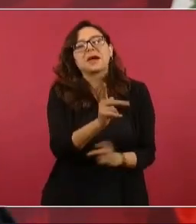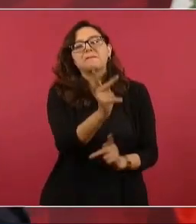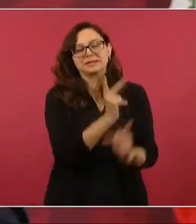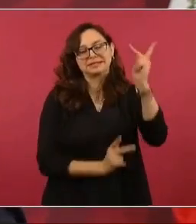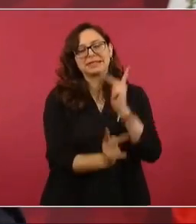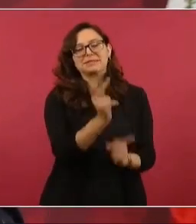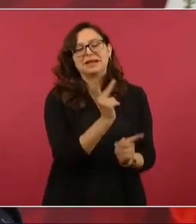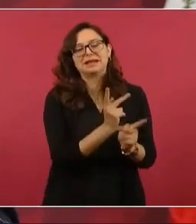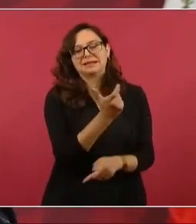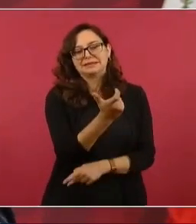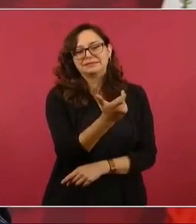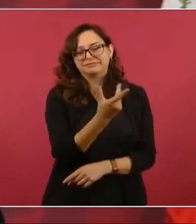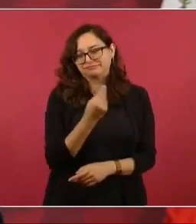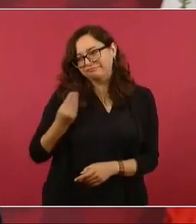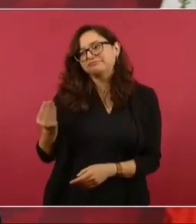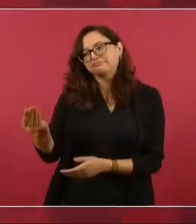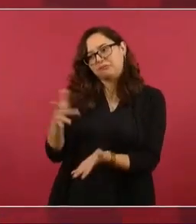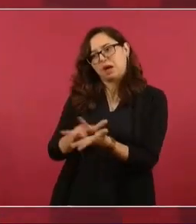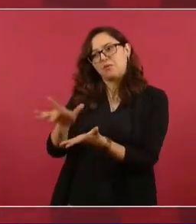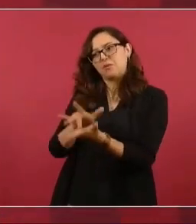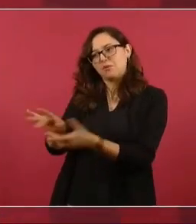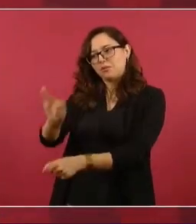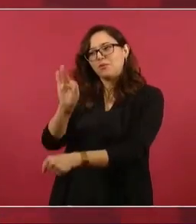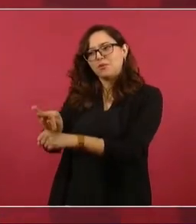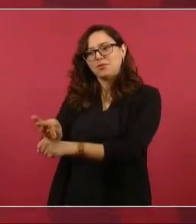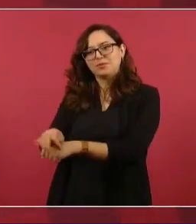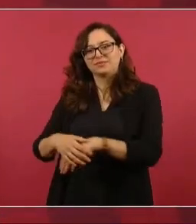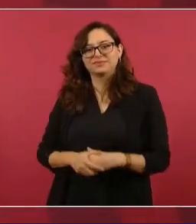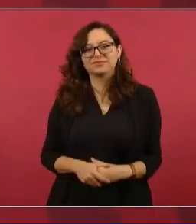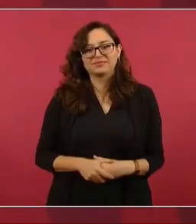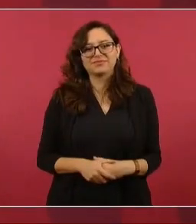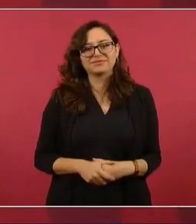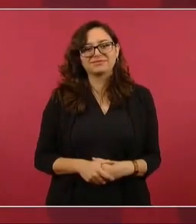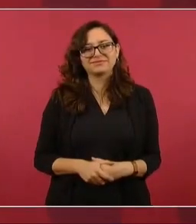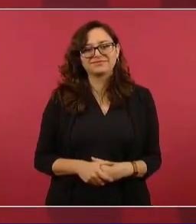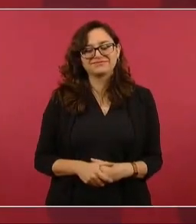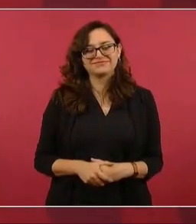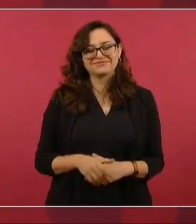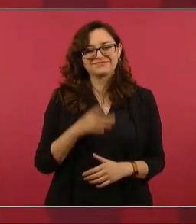me adelantara el domingo.